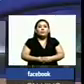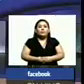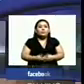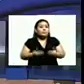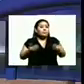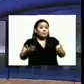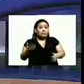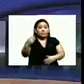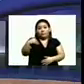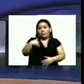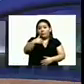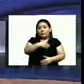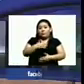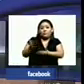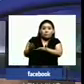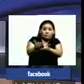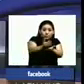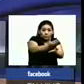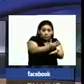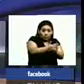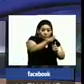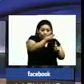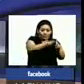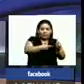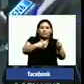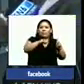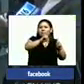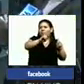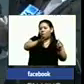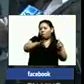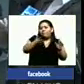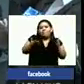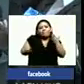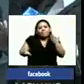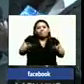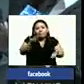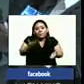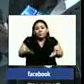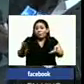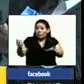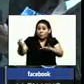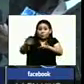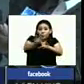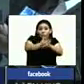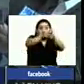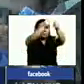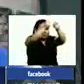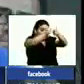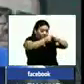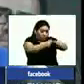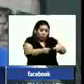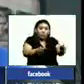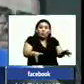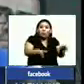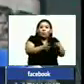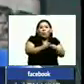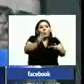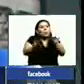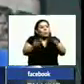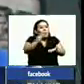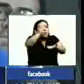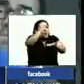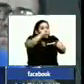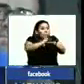Y el ministro de Hacienda, Nelson Fuentes, informó que lo más probable es que el monto total del presupuesto del próximo año disminuya